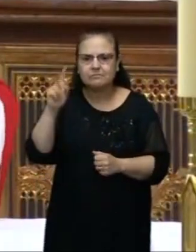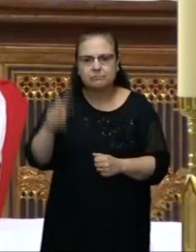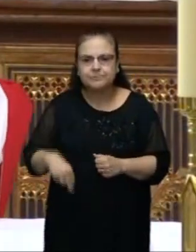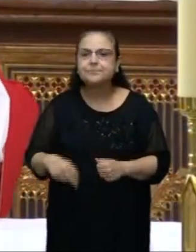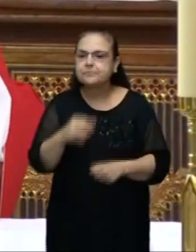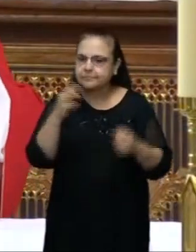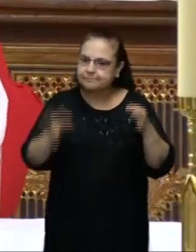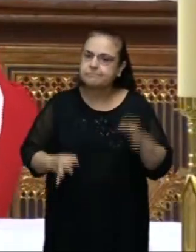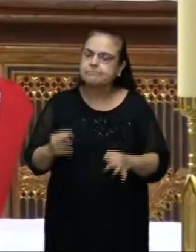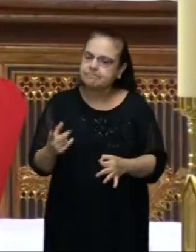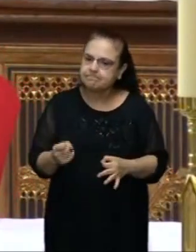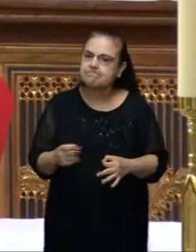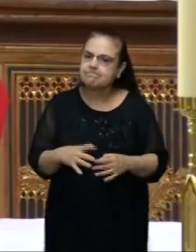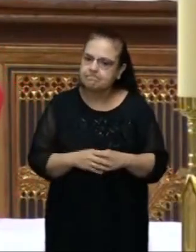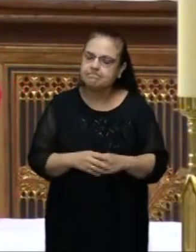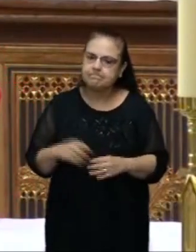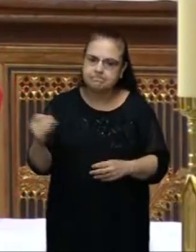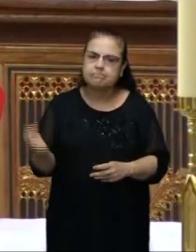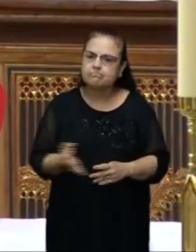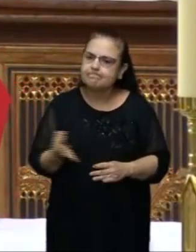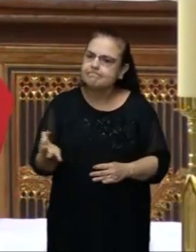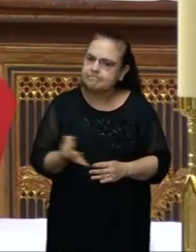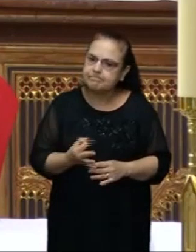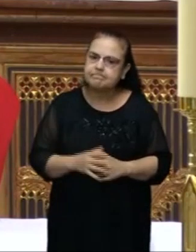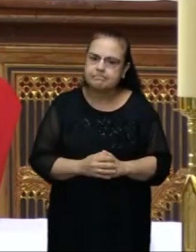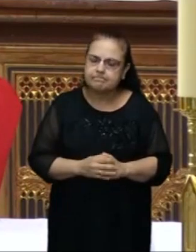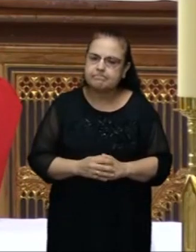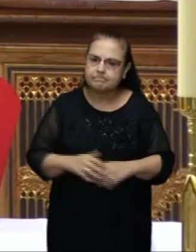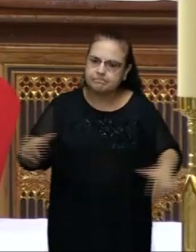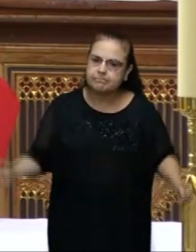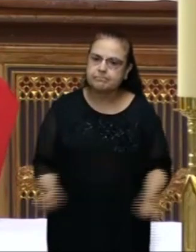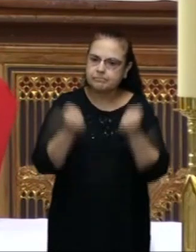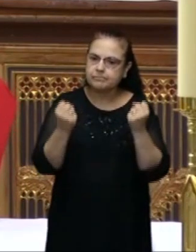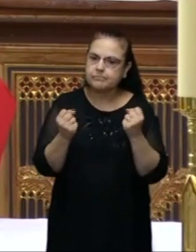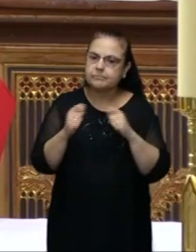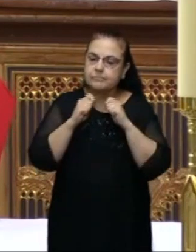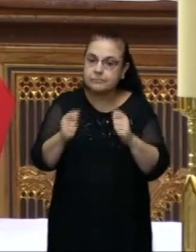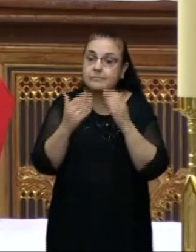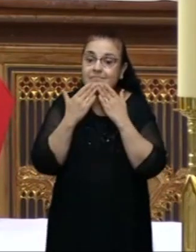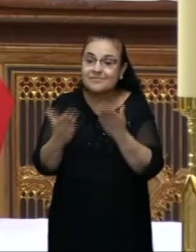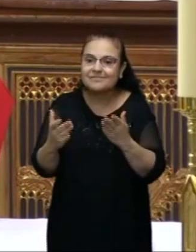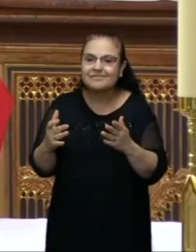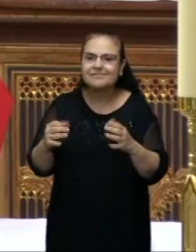En verdad es justo y necesario, es nuestro deber y salvación,